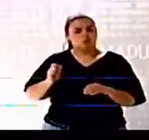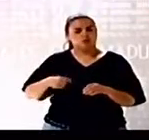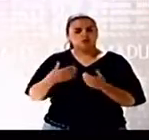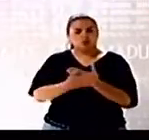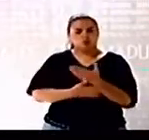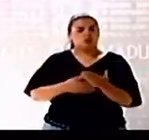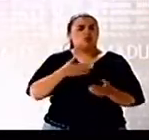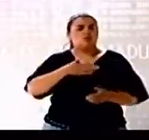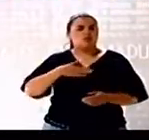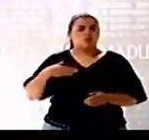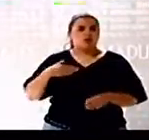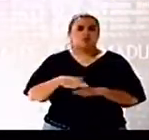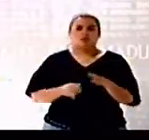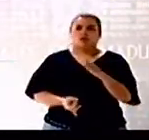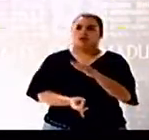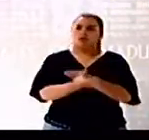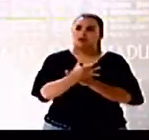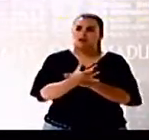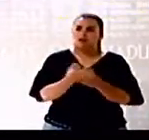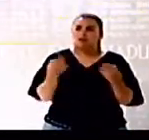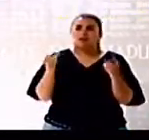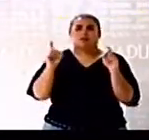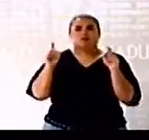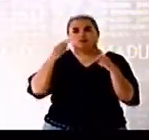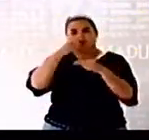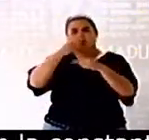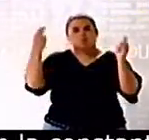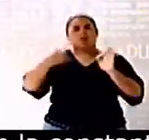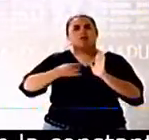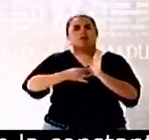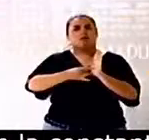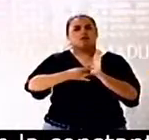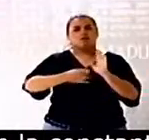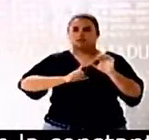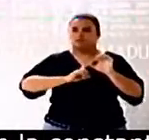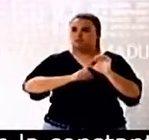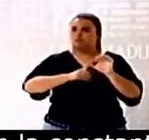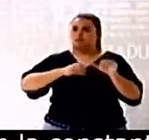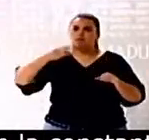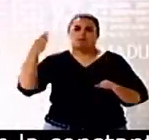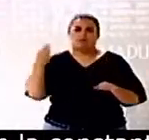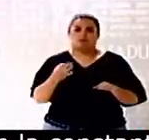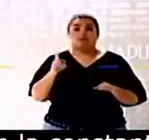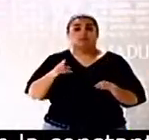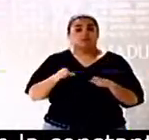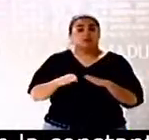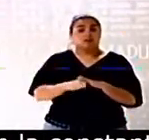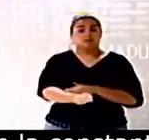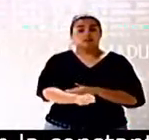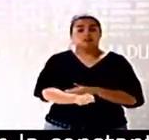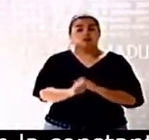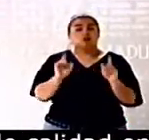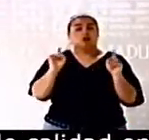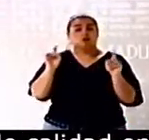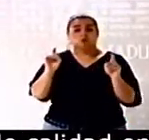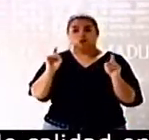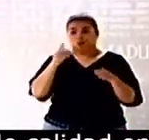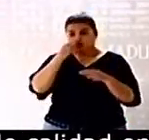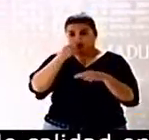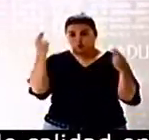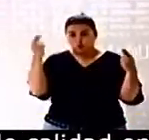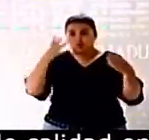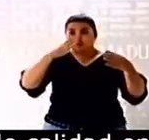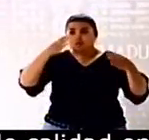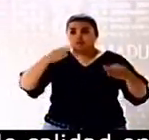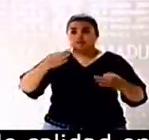por generar una educación pública de calidad en Extremadura y un acceso a la educación pública